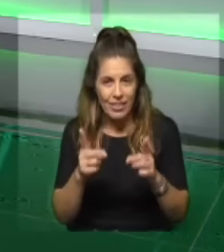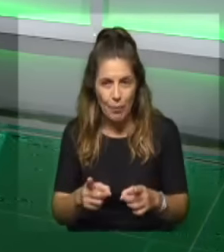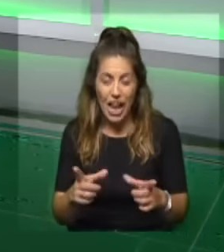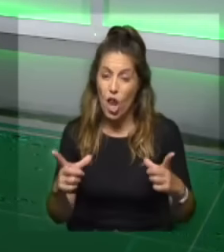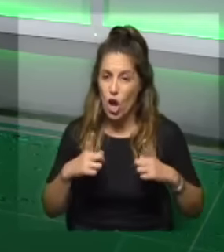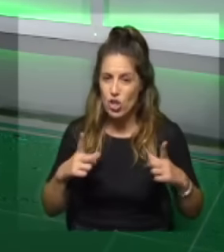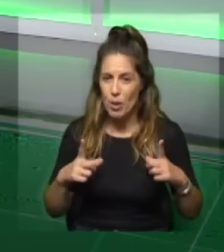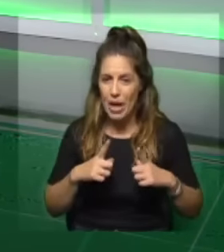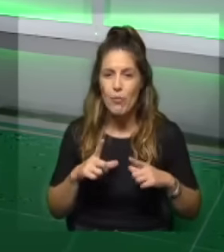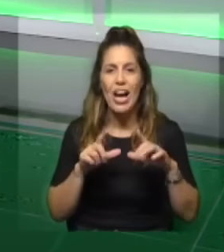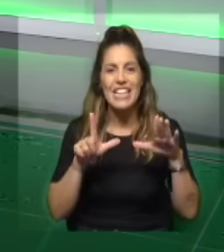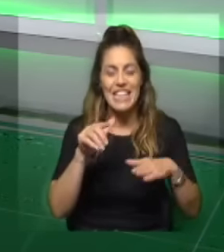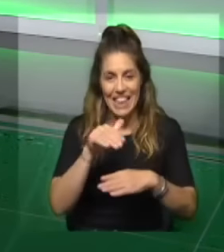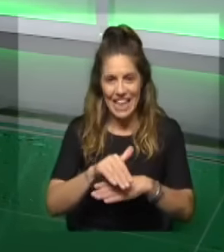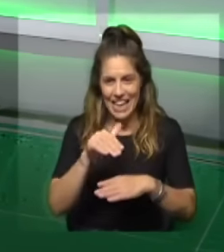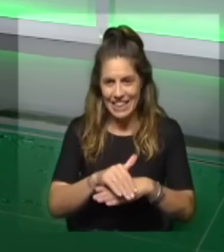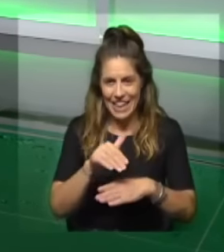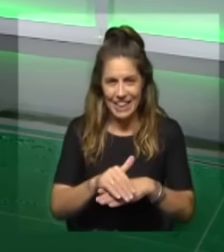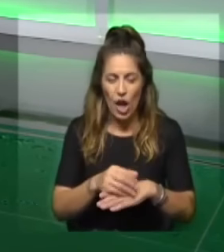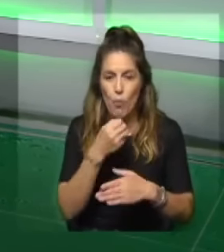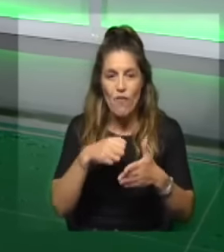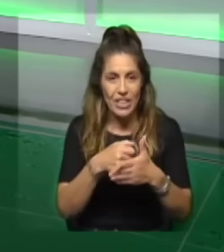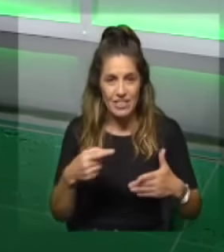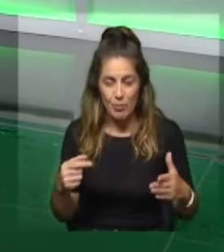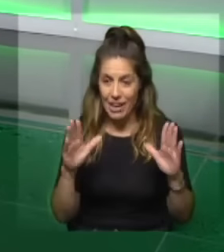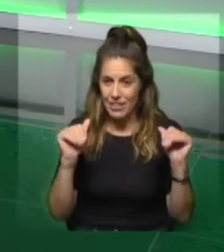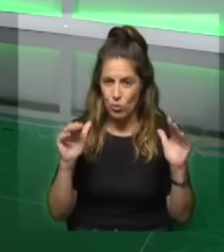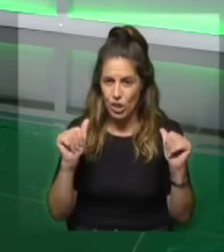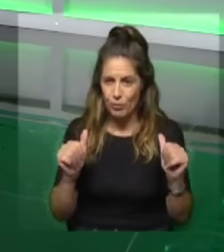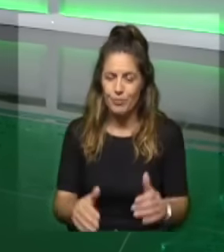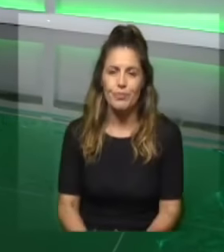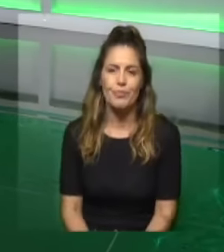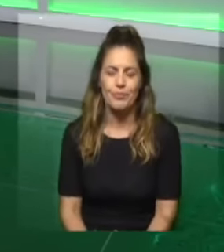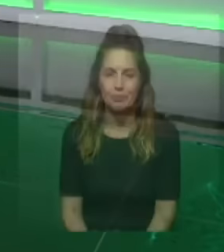los esperamos el lunes a las 19 horas claro buen fin de semana Que pasen